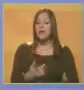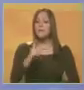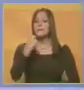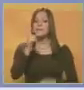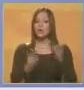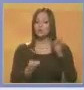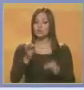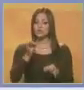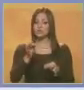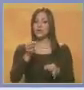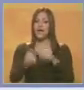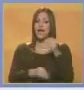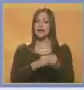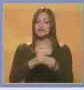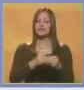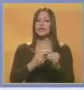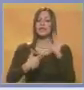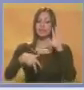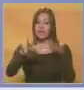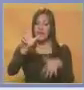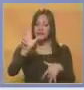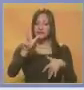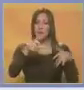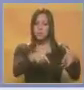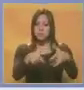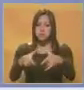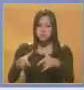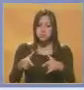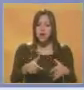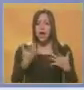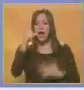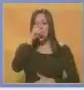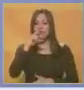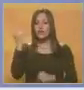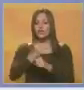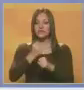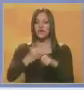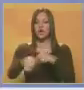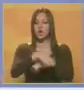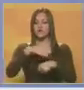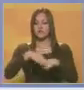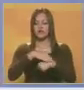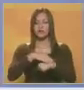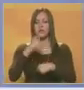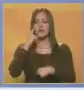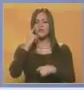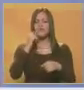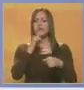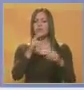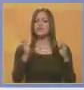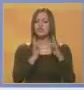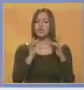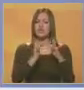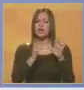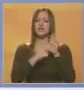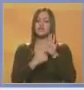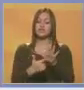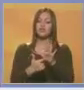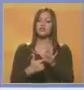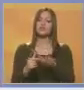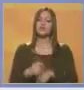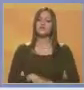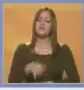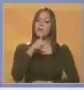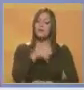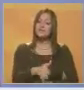Primero Justicia presentó 13 tortas que para ellos representan los años de gestión del gobierno. Hacemos un contacto con nuestra compañera Gualesca Manzi para que